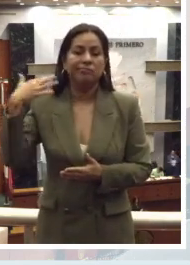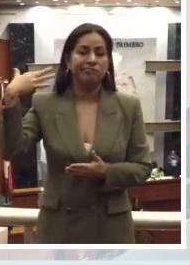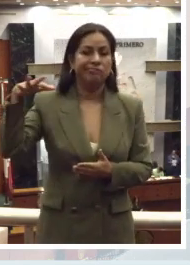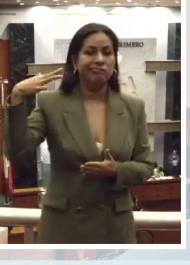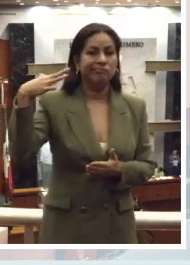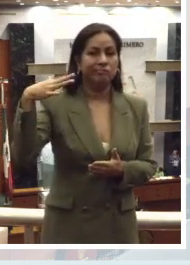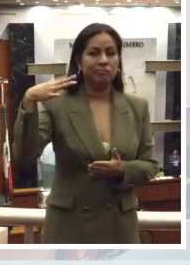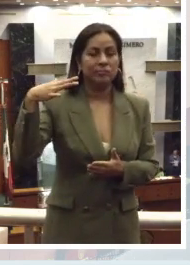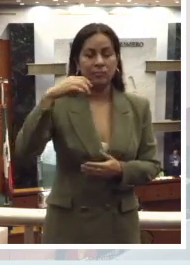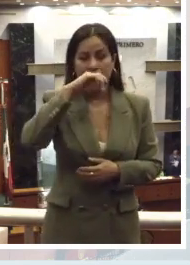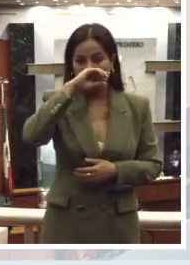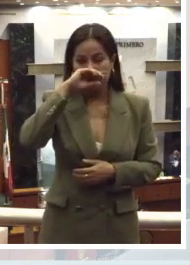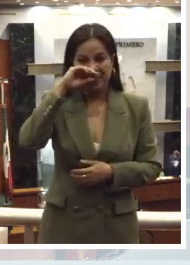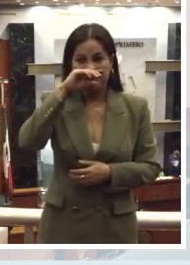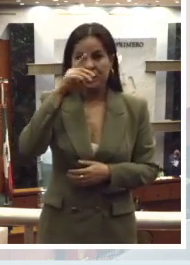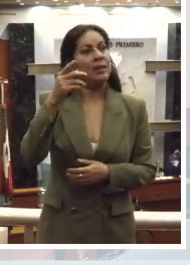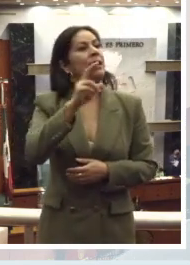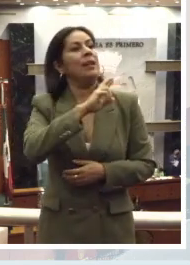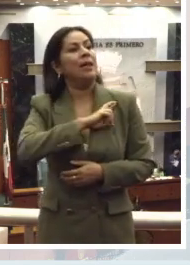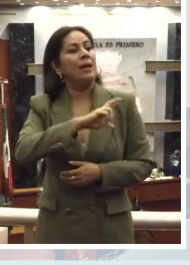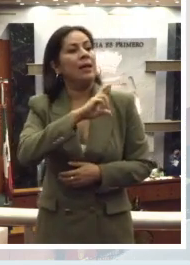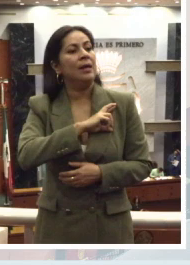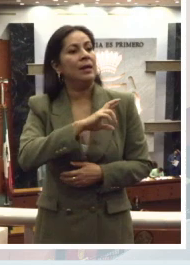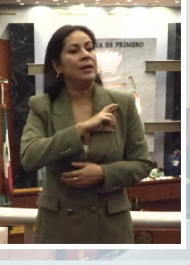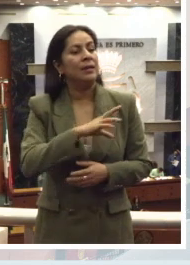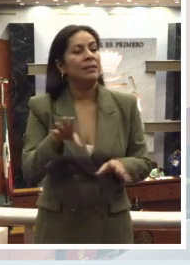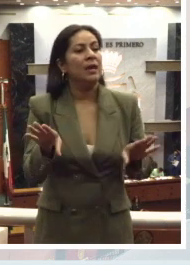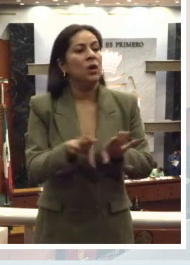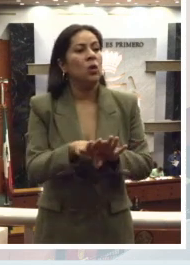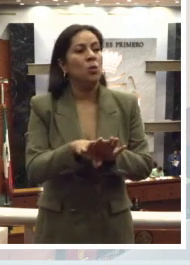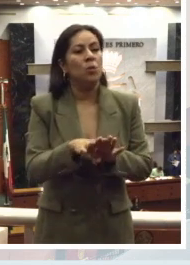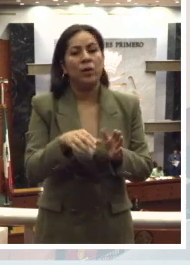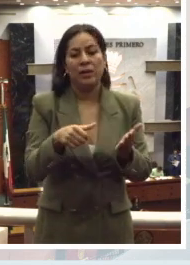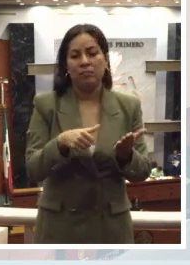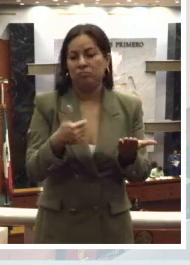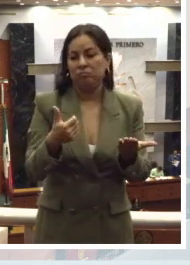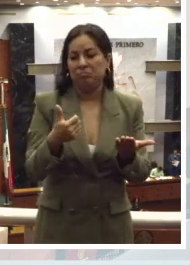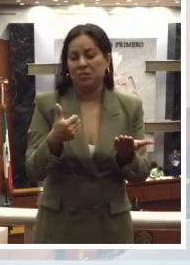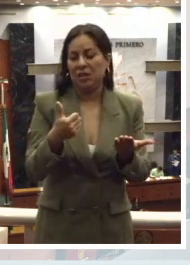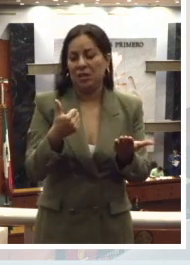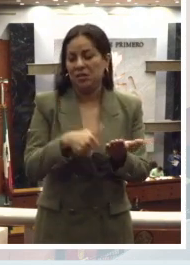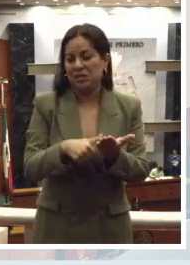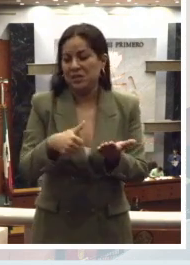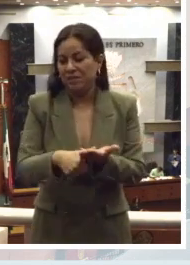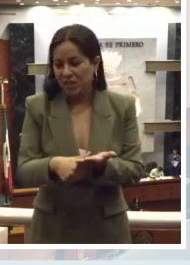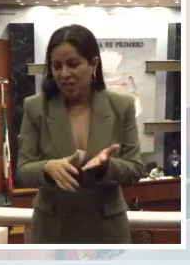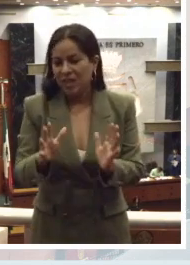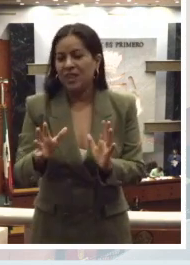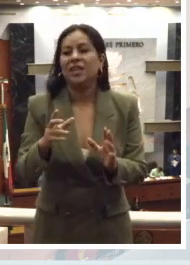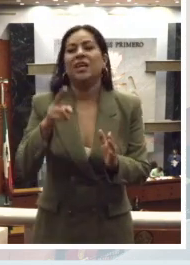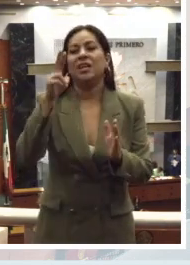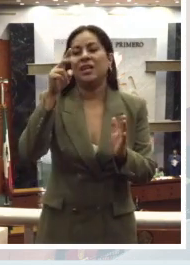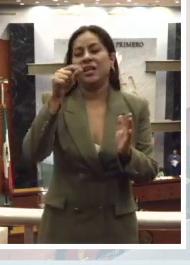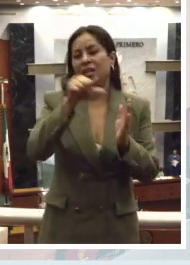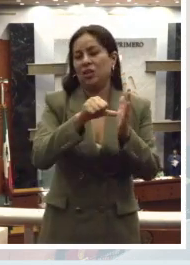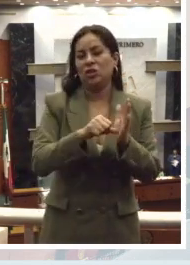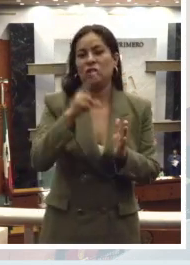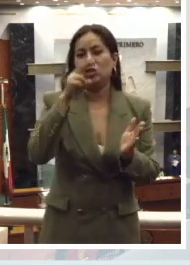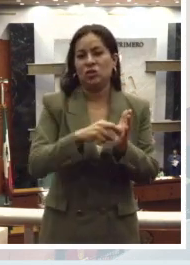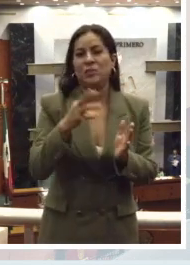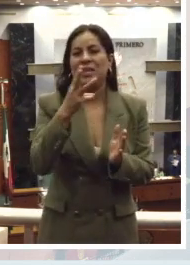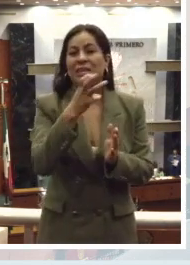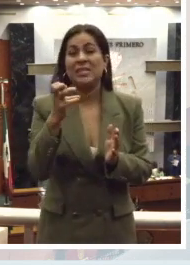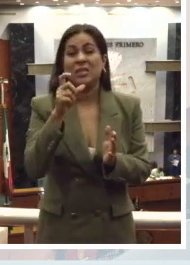mayores. El arrendamiento definido por el Código Civil de Guerrero en su artículo